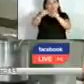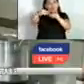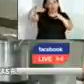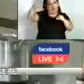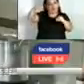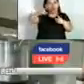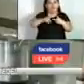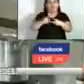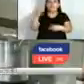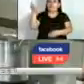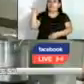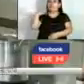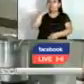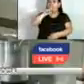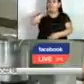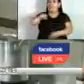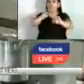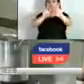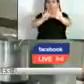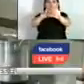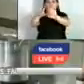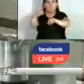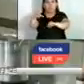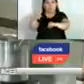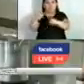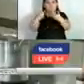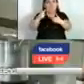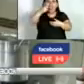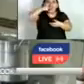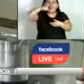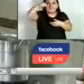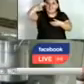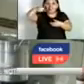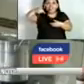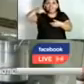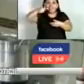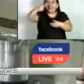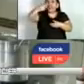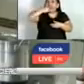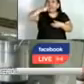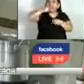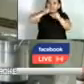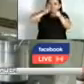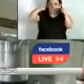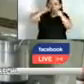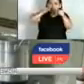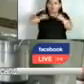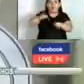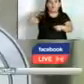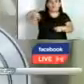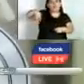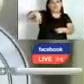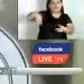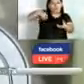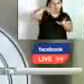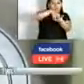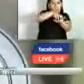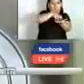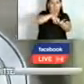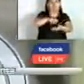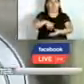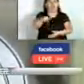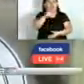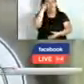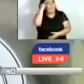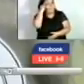En 1960 ya el quesillo se le incorpora el encurtido de cebolla y la crema. Creo que